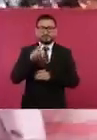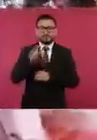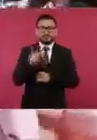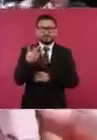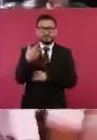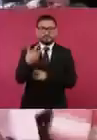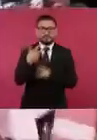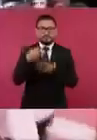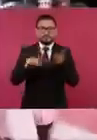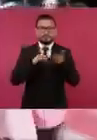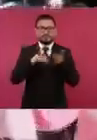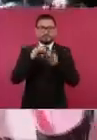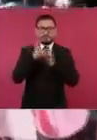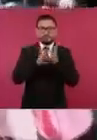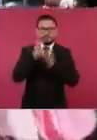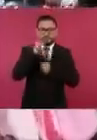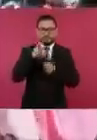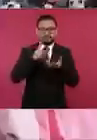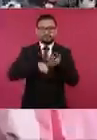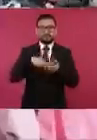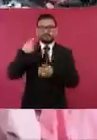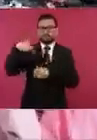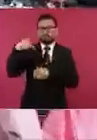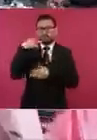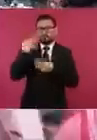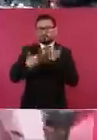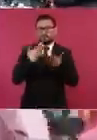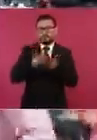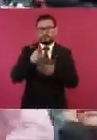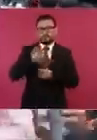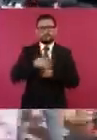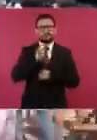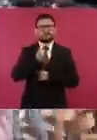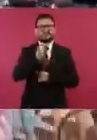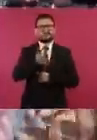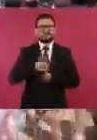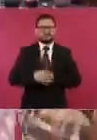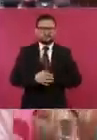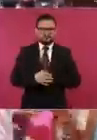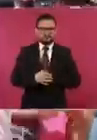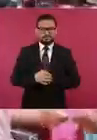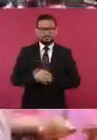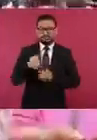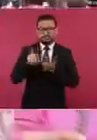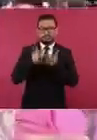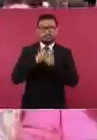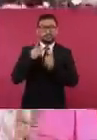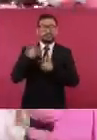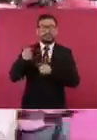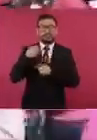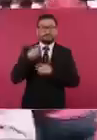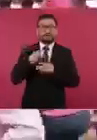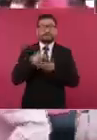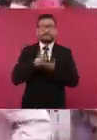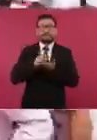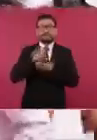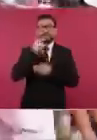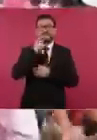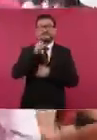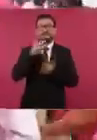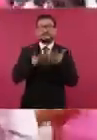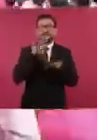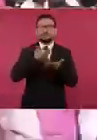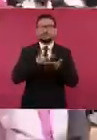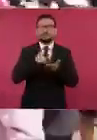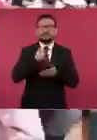el artículo 138 constitucional. De ellos, que están proponiendo ellos. ¿Cuál es? El equipo de Morena. ¿De qué va esa propuesta? ¿Nos